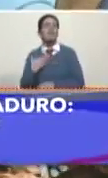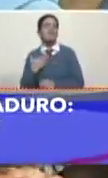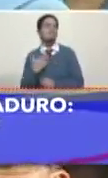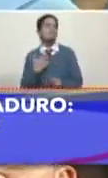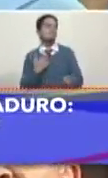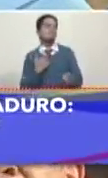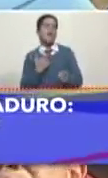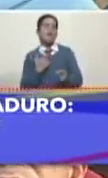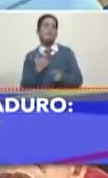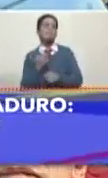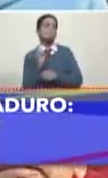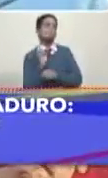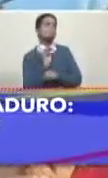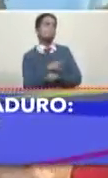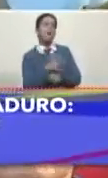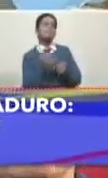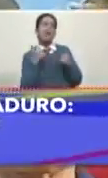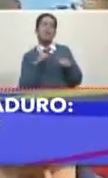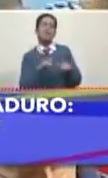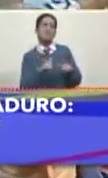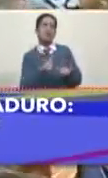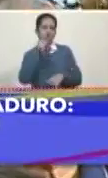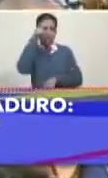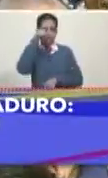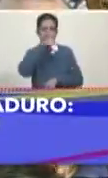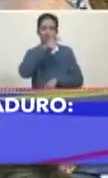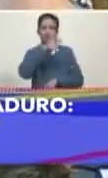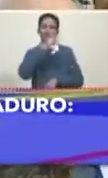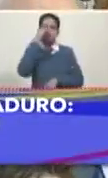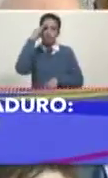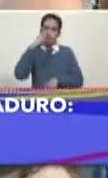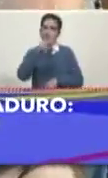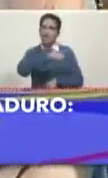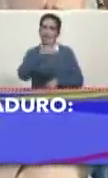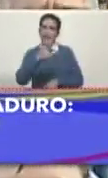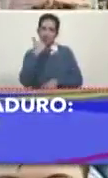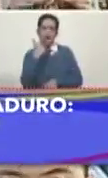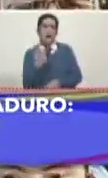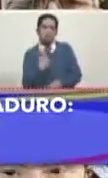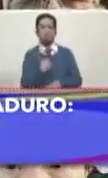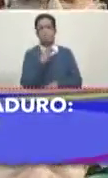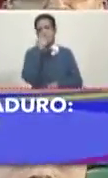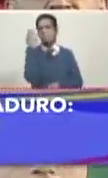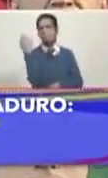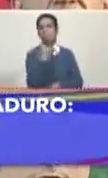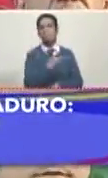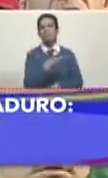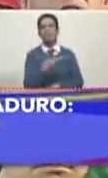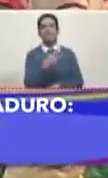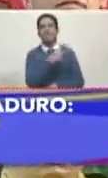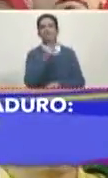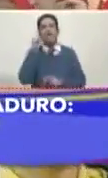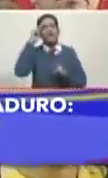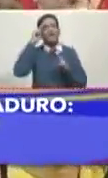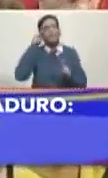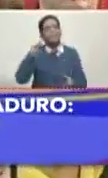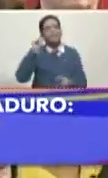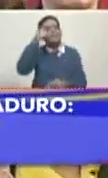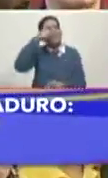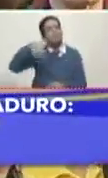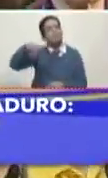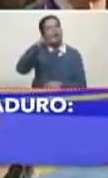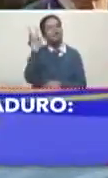a morir en una guerra absurda, en lugar de respetar el derecho sagrado del pueblo